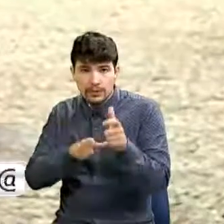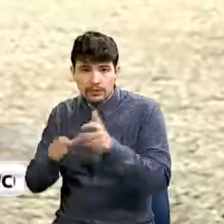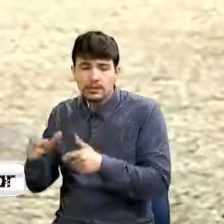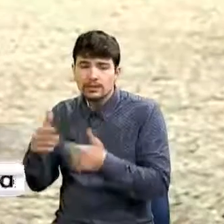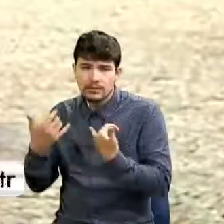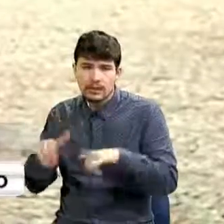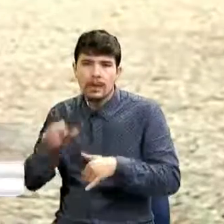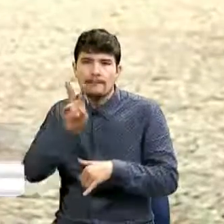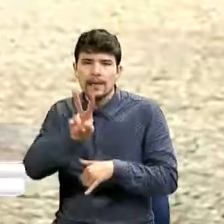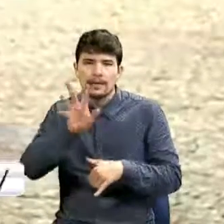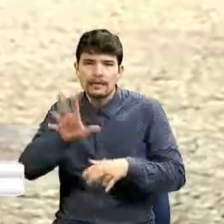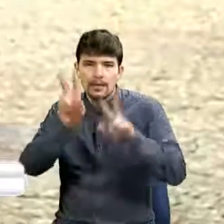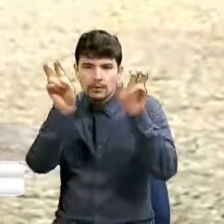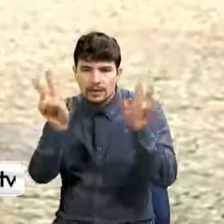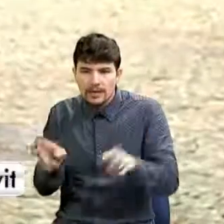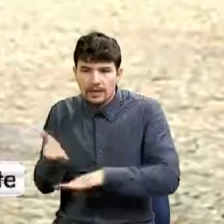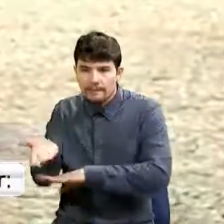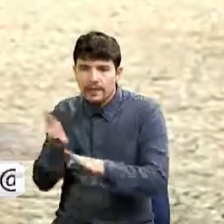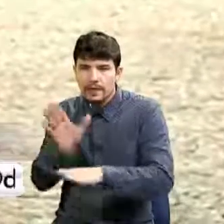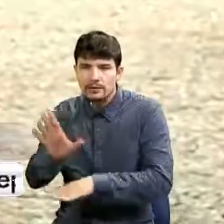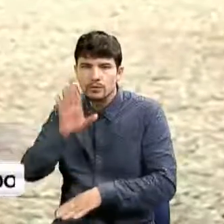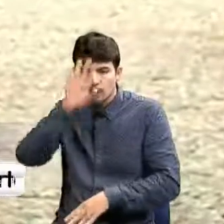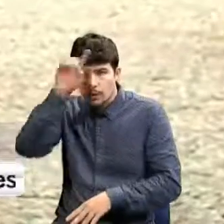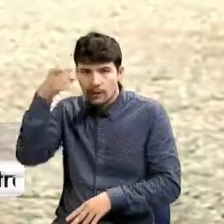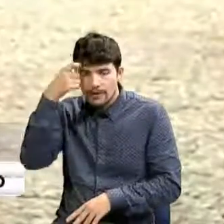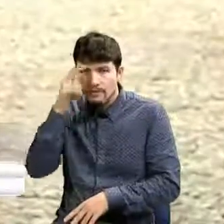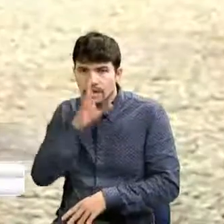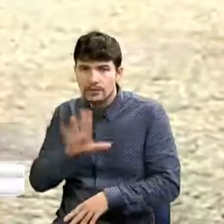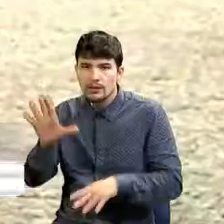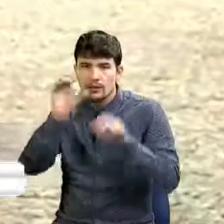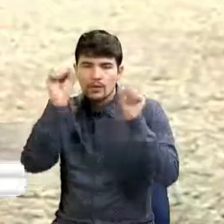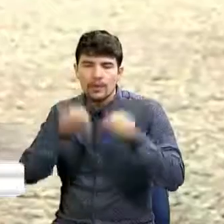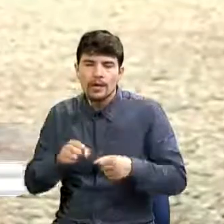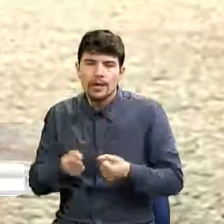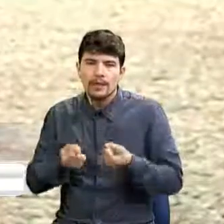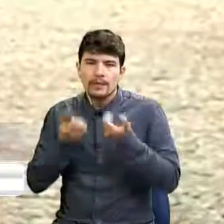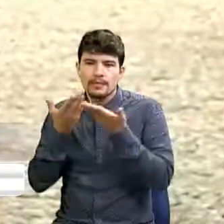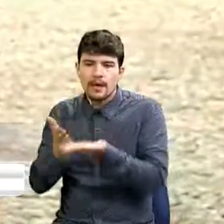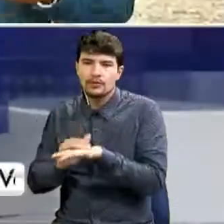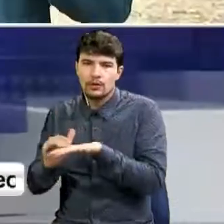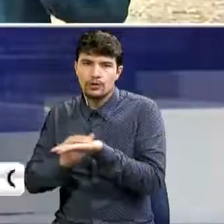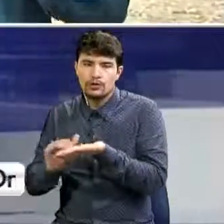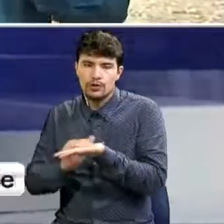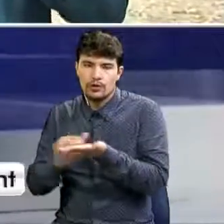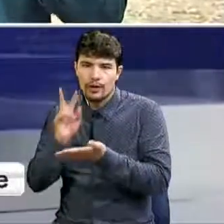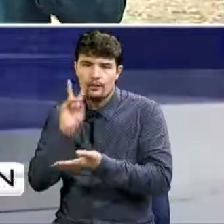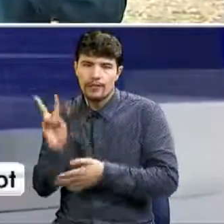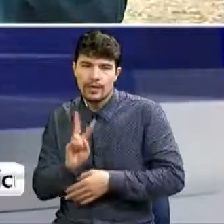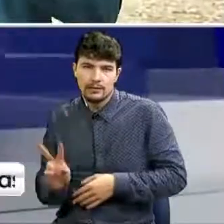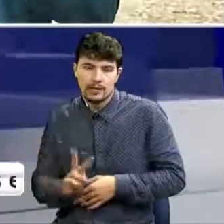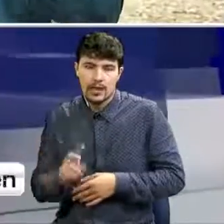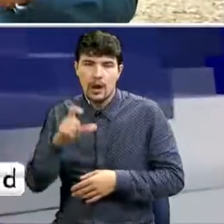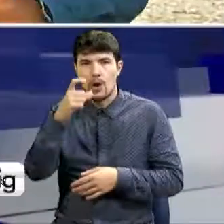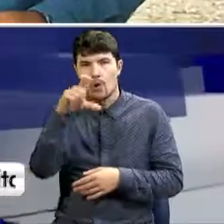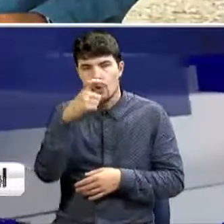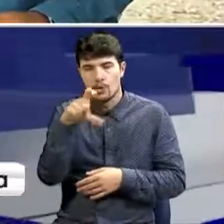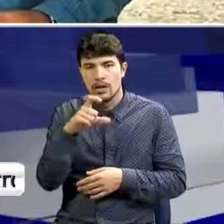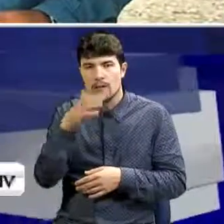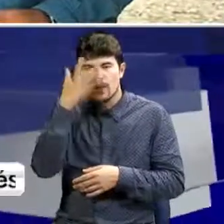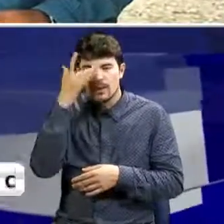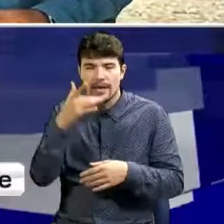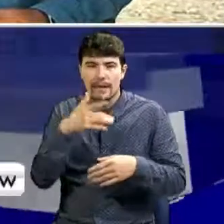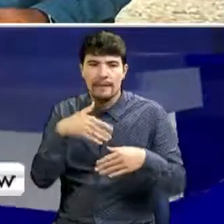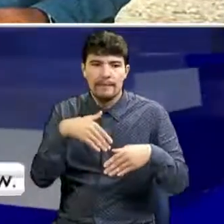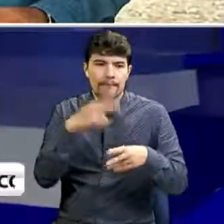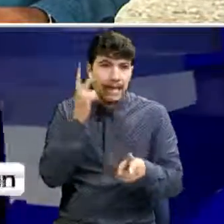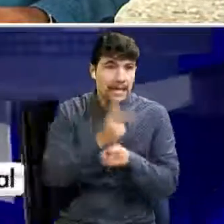25 temas en petición al gobierno nacional para aliviar la situación en la frontera en donde la inseguridad y el desempleo son dos factores que inciden